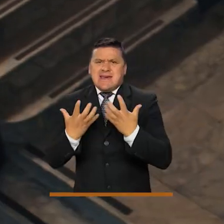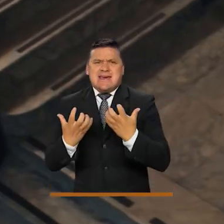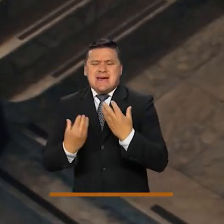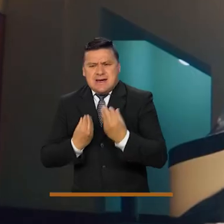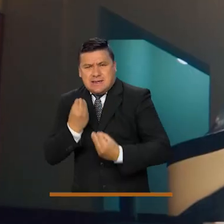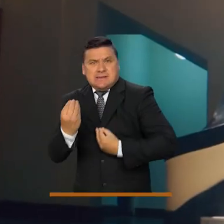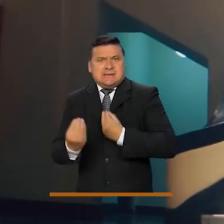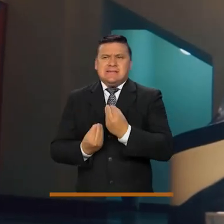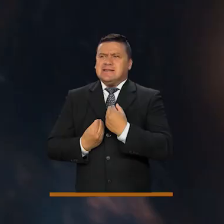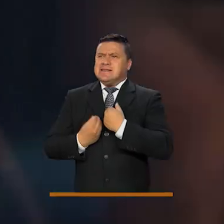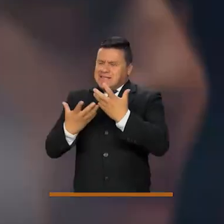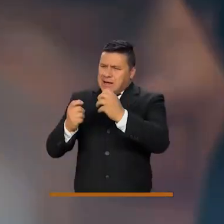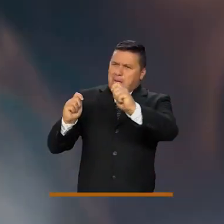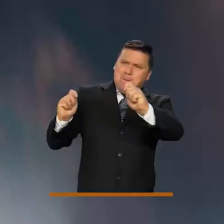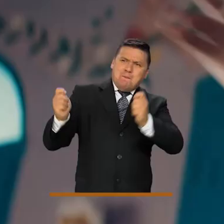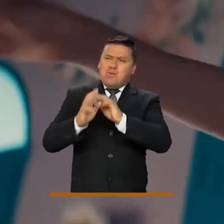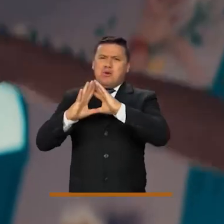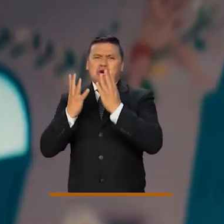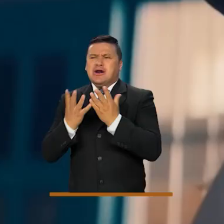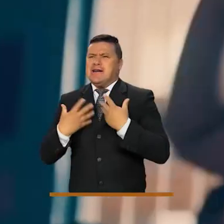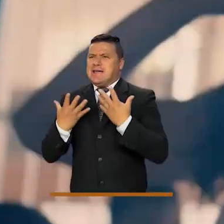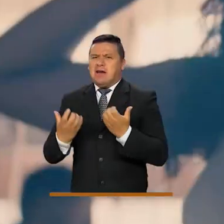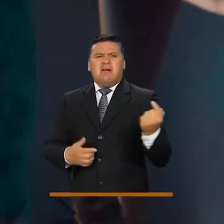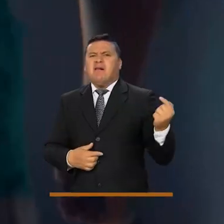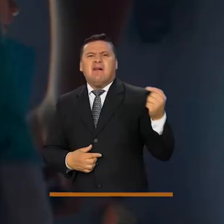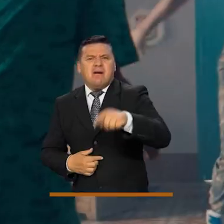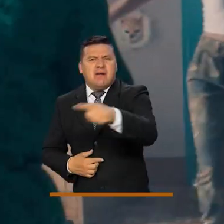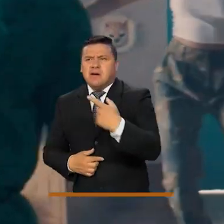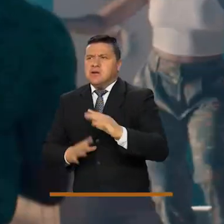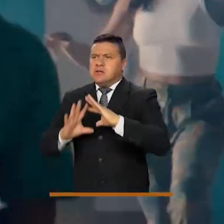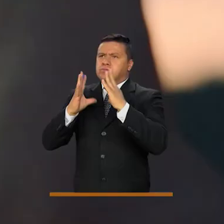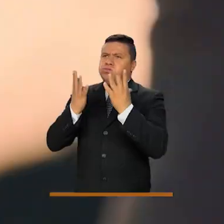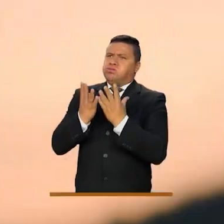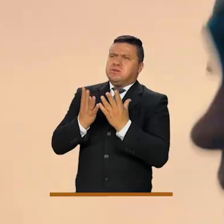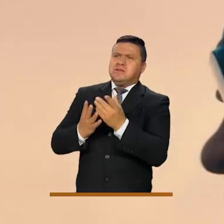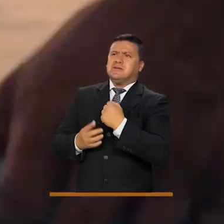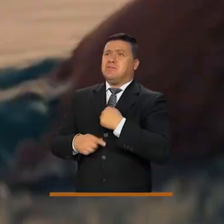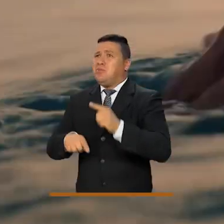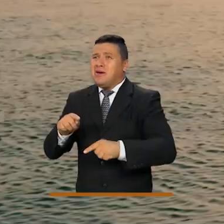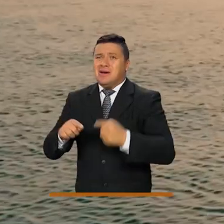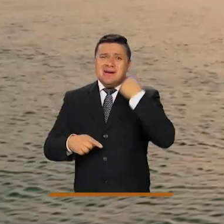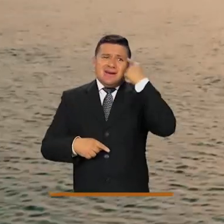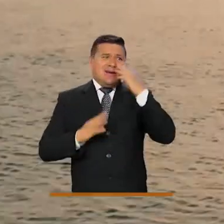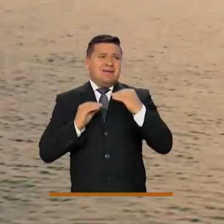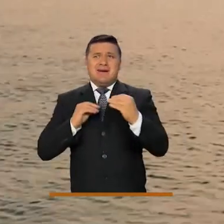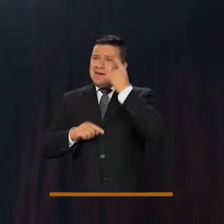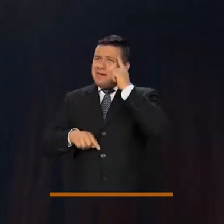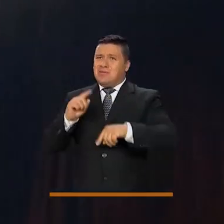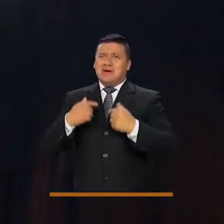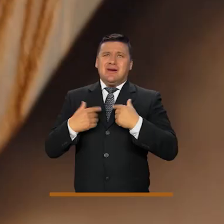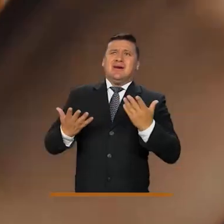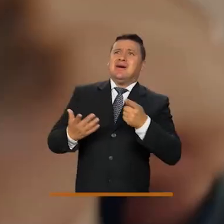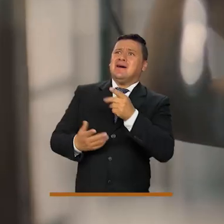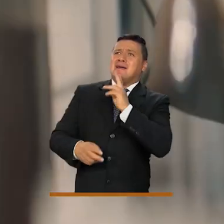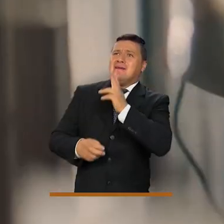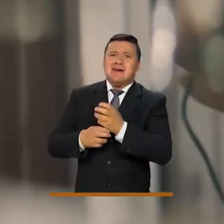de hacer algo y en las de cambiarlo todo también. Viniste a borrar del mundo los no podré, los no